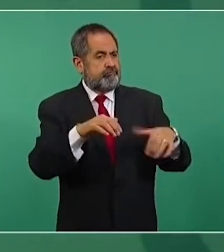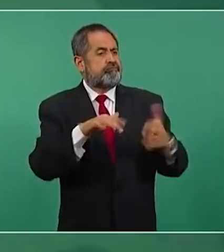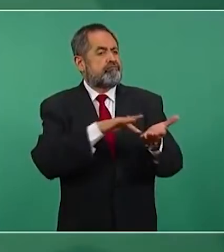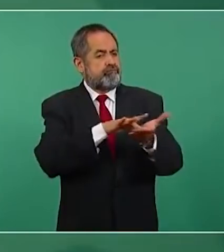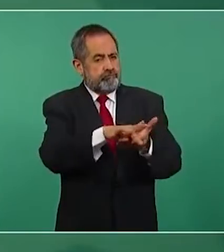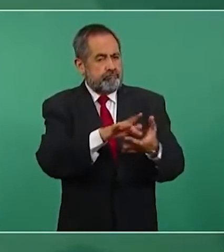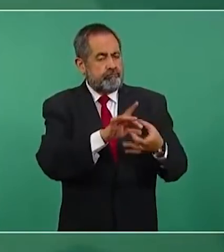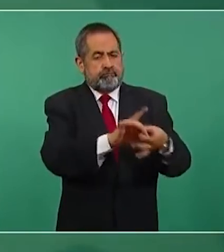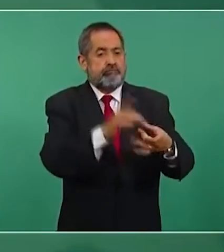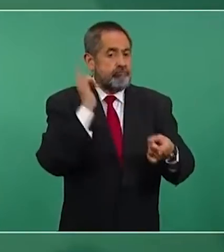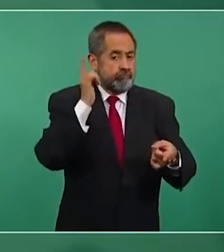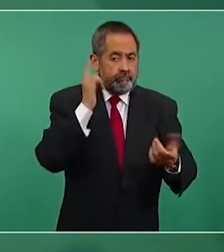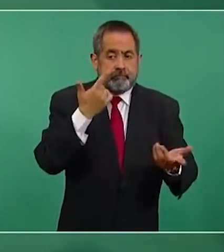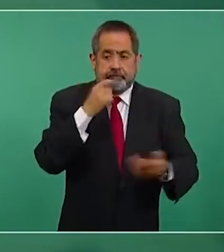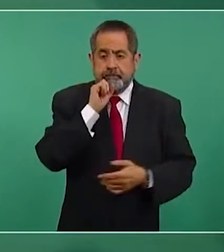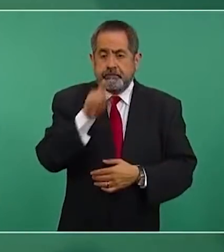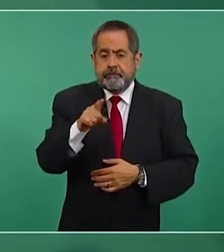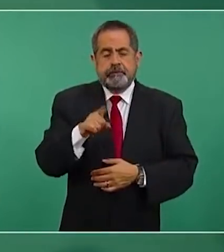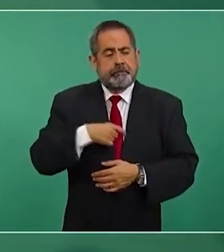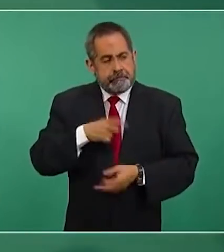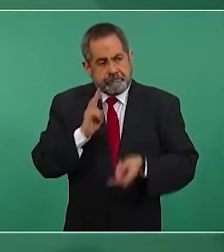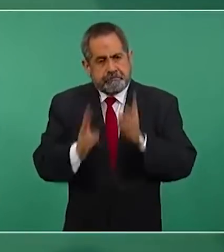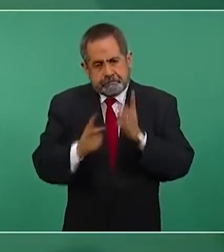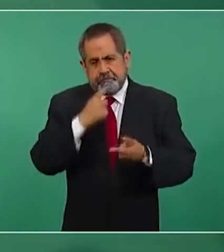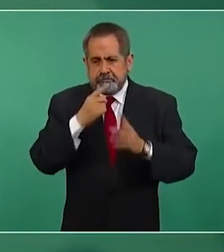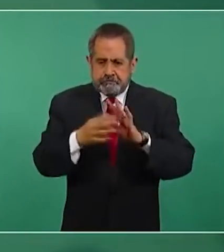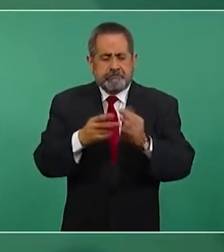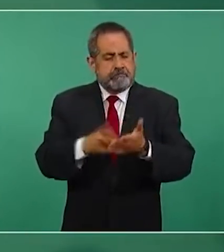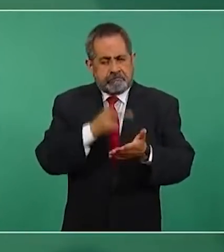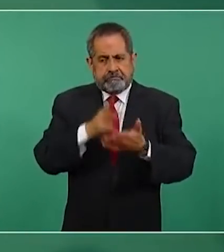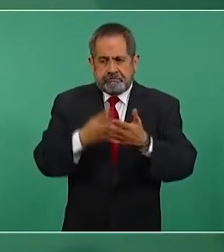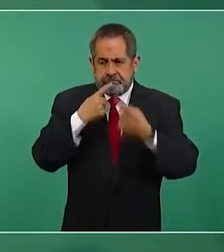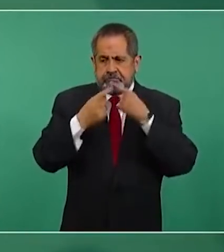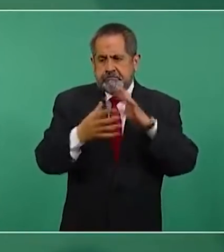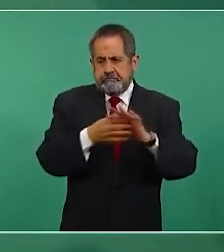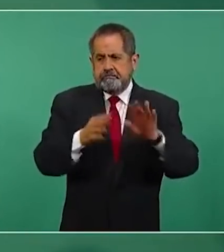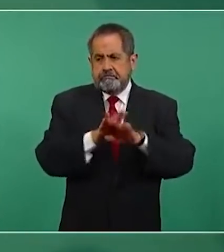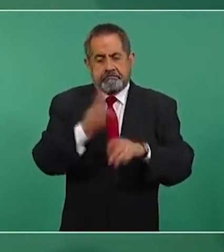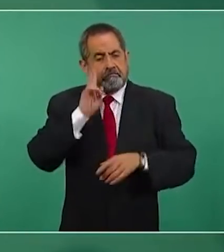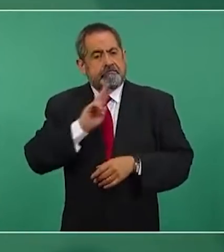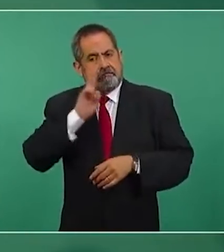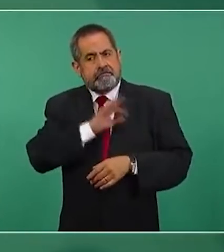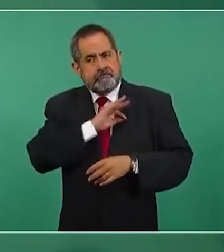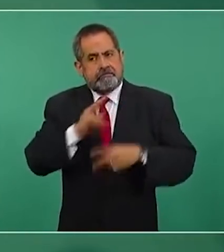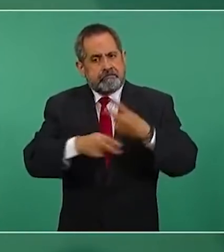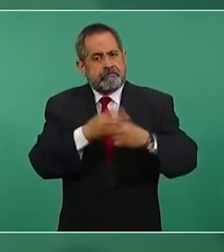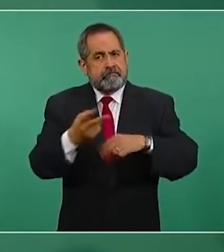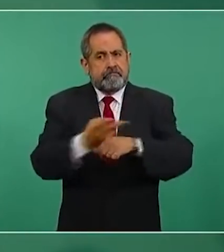y sostuve que íbamos a estar nosotros pendientes